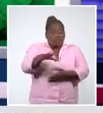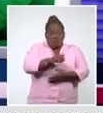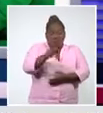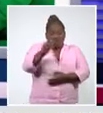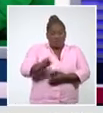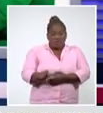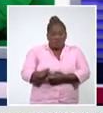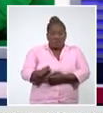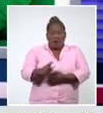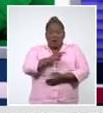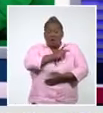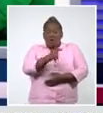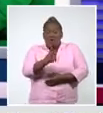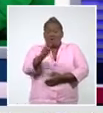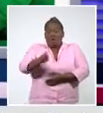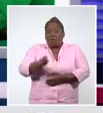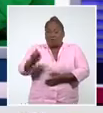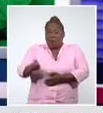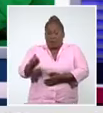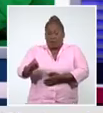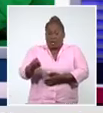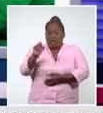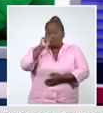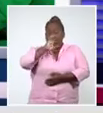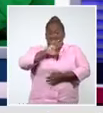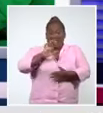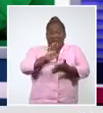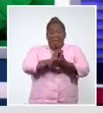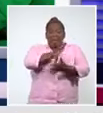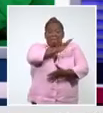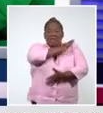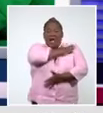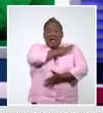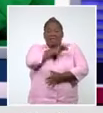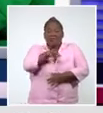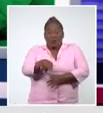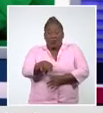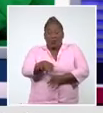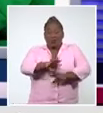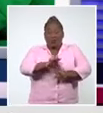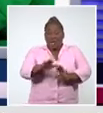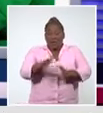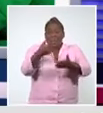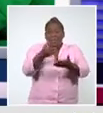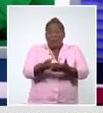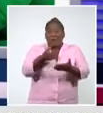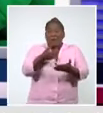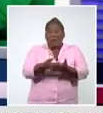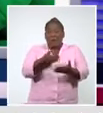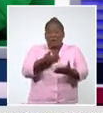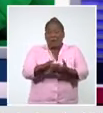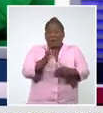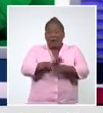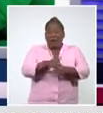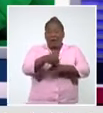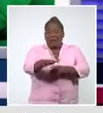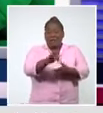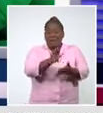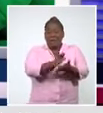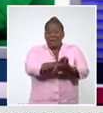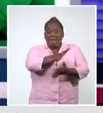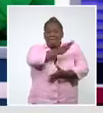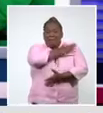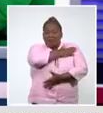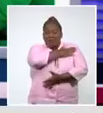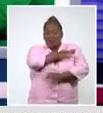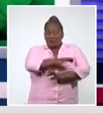ahora en marzo, y en marzo pues se va a extender la inmunización al país, a partir de marzo, mejor dicho. Sí, ya a partir de mañana. Bueno,